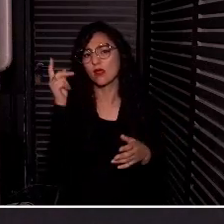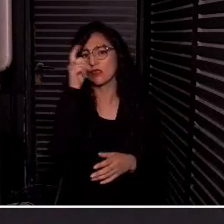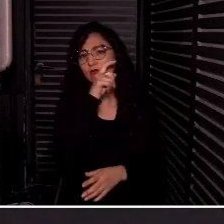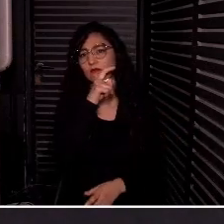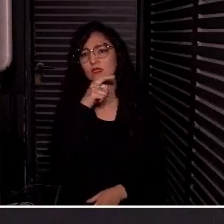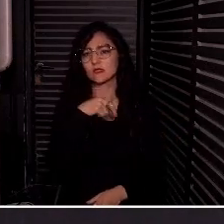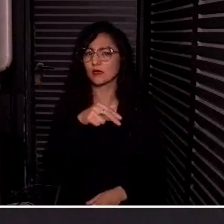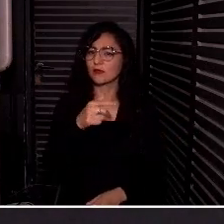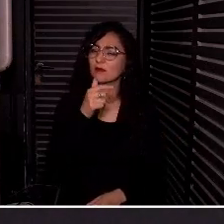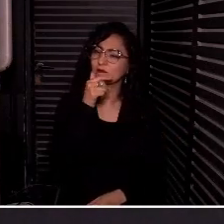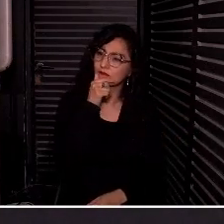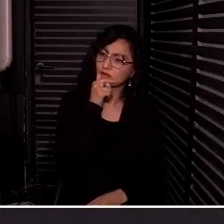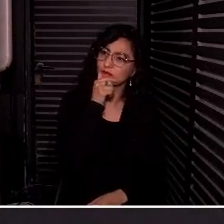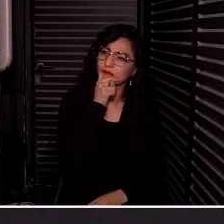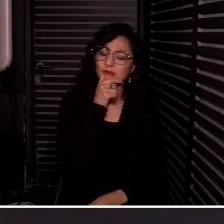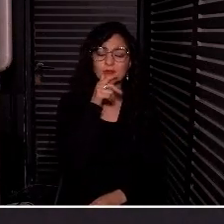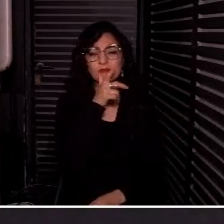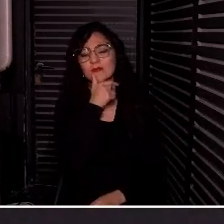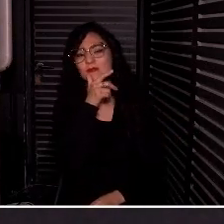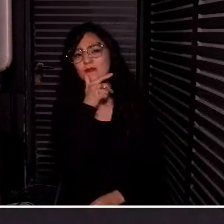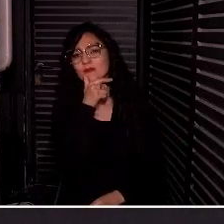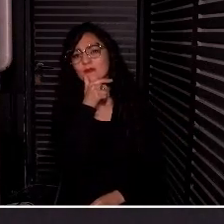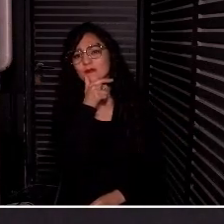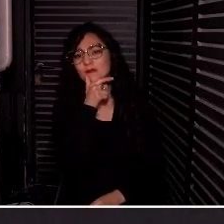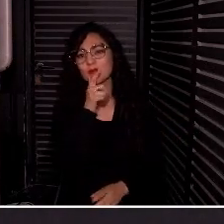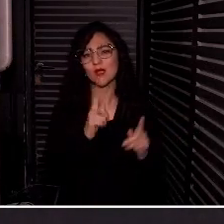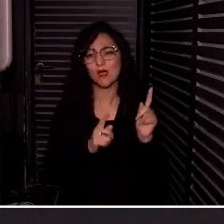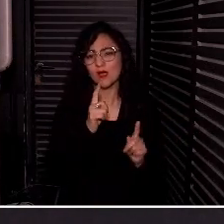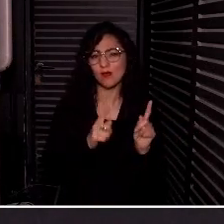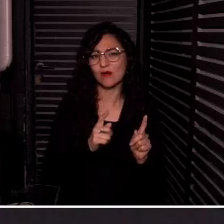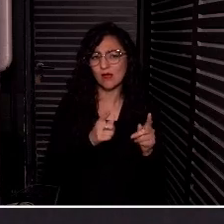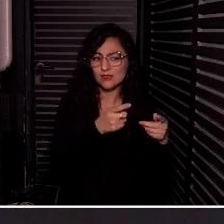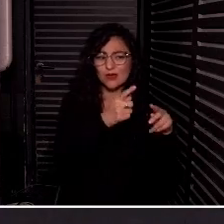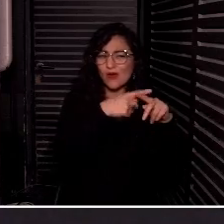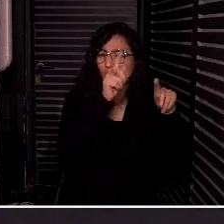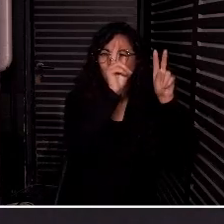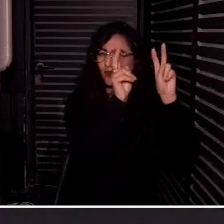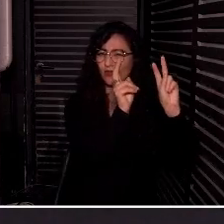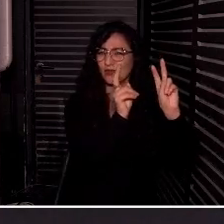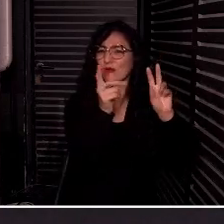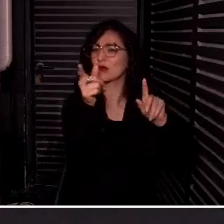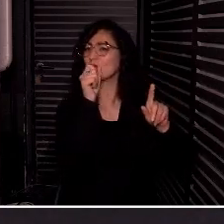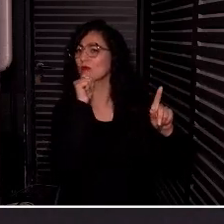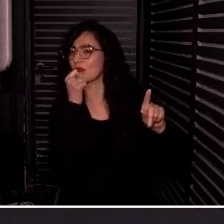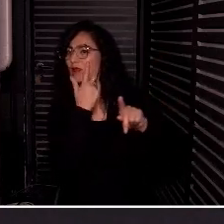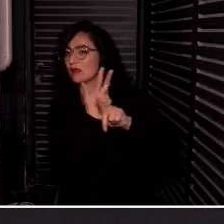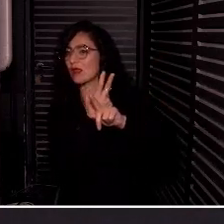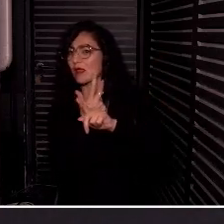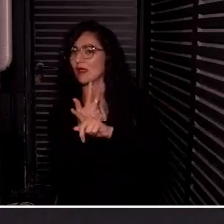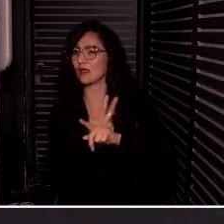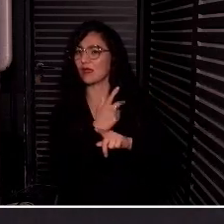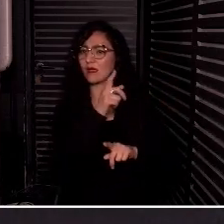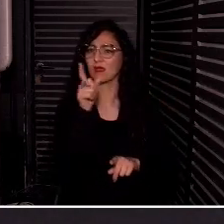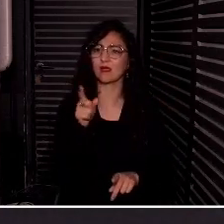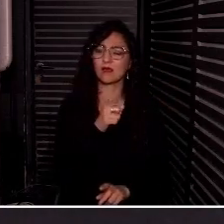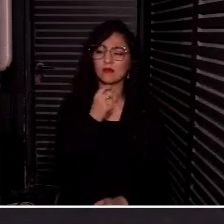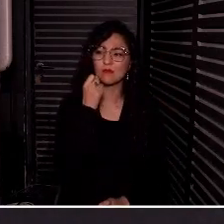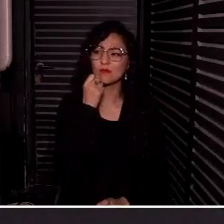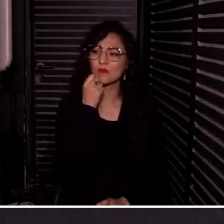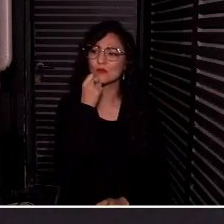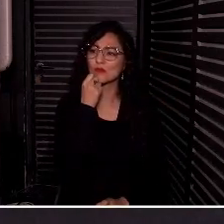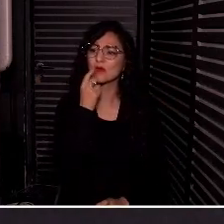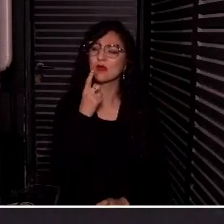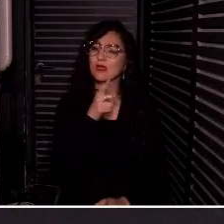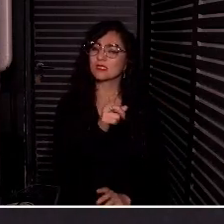tendrá que ver la desconfianza alguien me podría decir hay estudiantes de periodismo y periodistas no Cuál es el valor